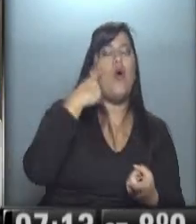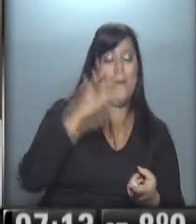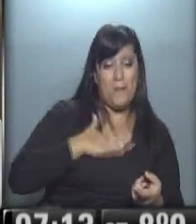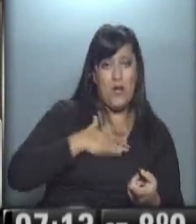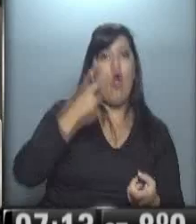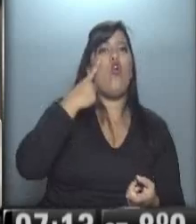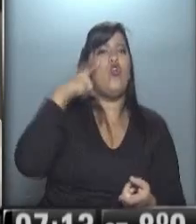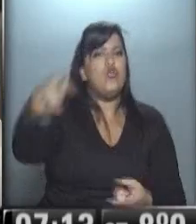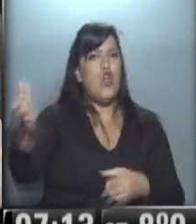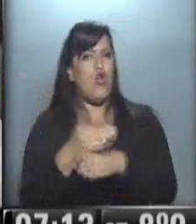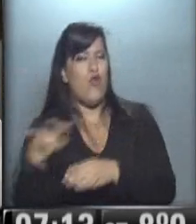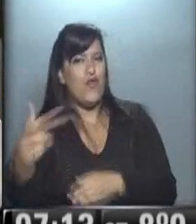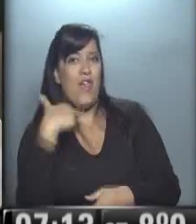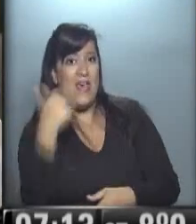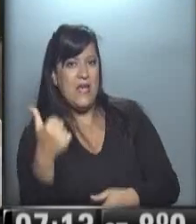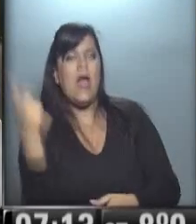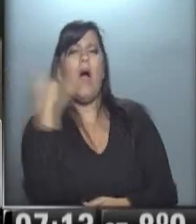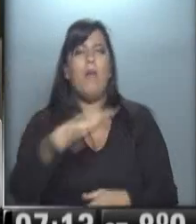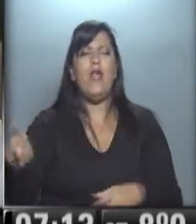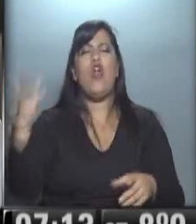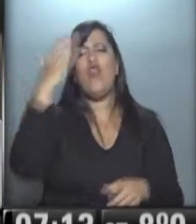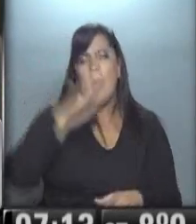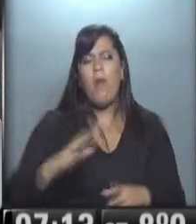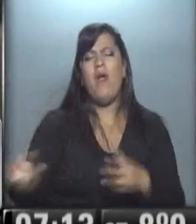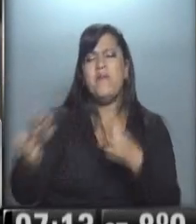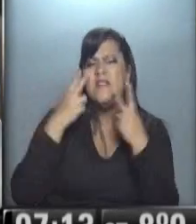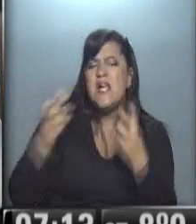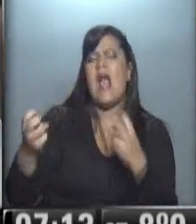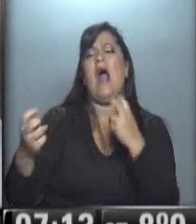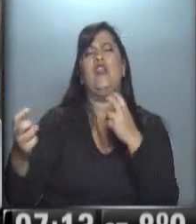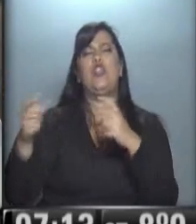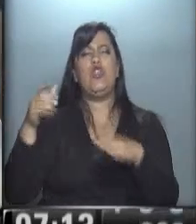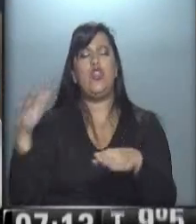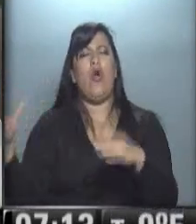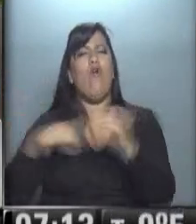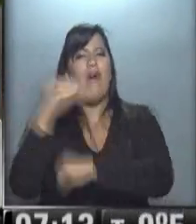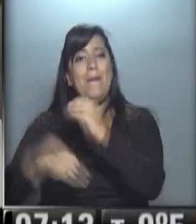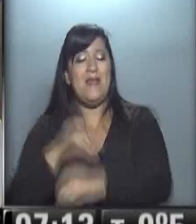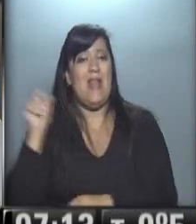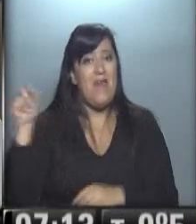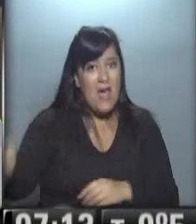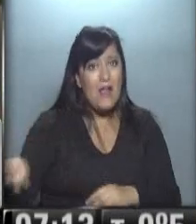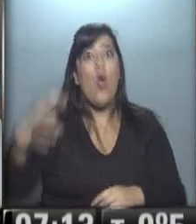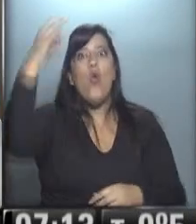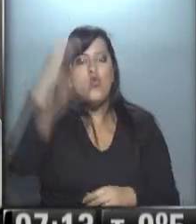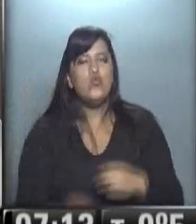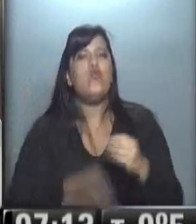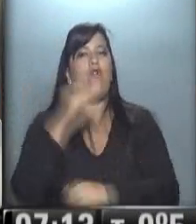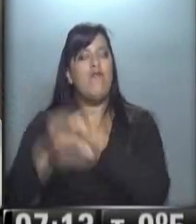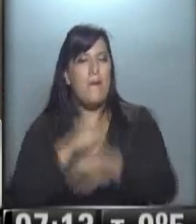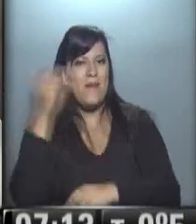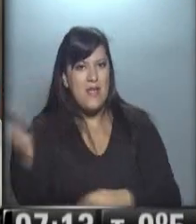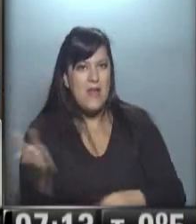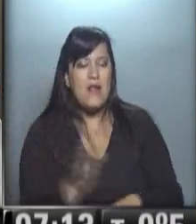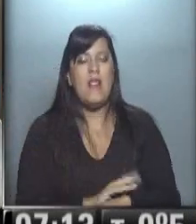no, y fuimos investigando a la familia, abuelas, y llegamos a una familia, que es esta justamente, en